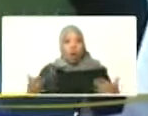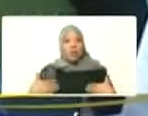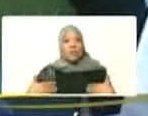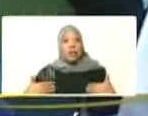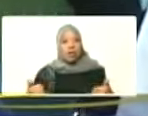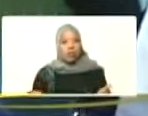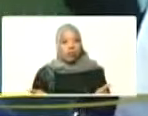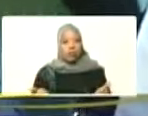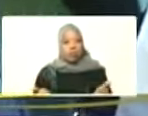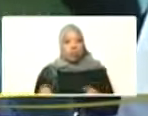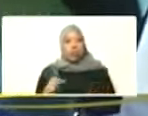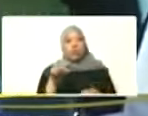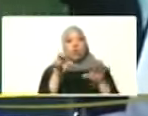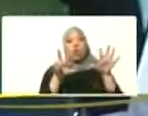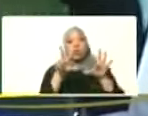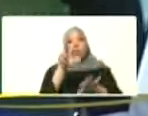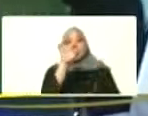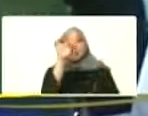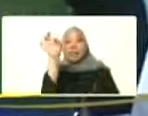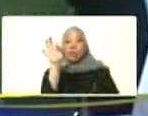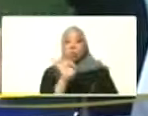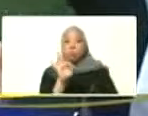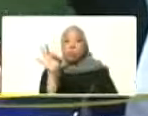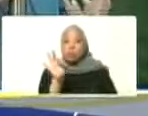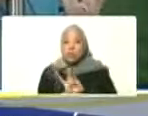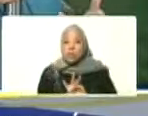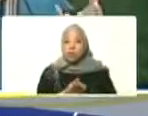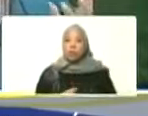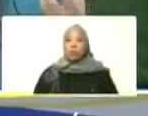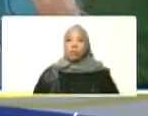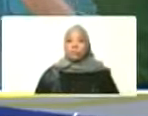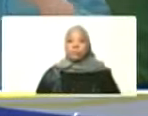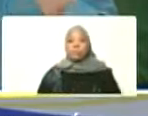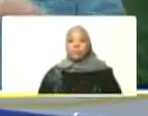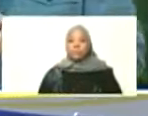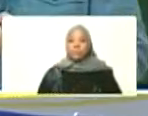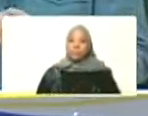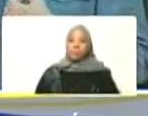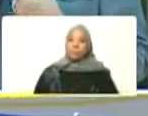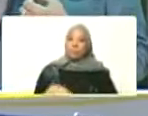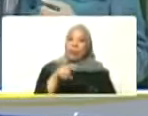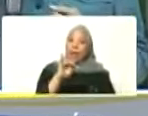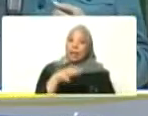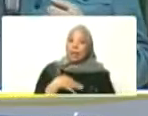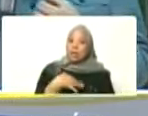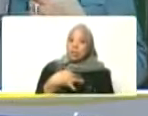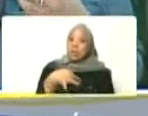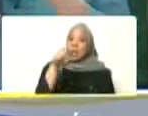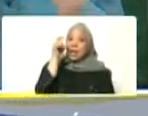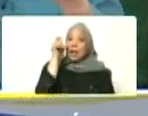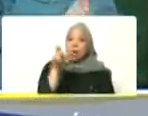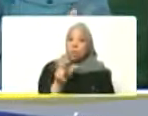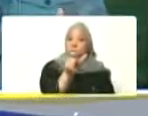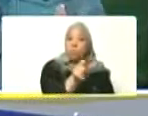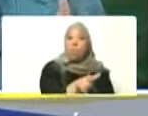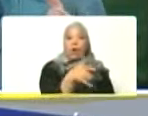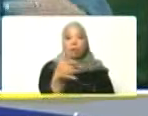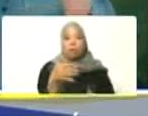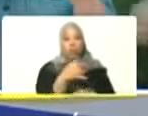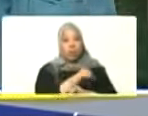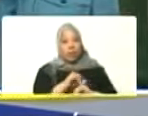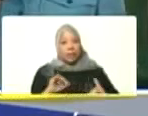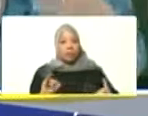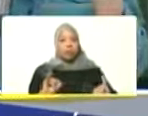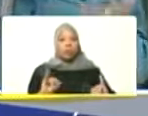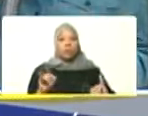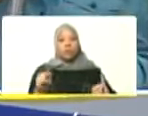un 82%. Un extraordinario número. Tiene que ver, repito, con el interés del pueblo venezolano de preservar su modelo